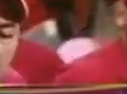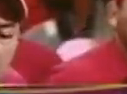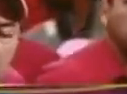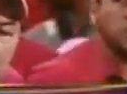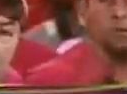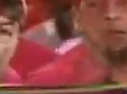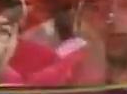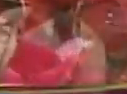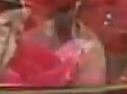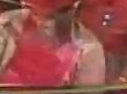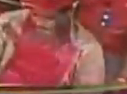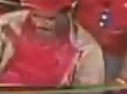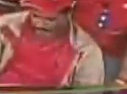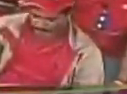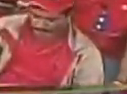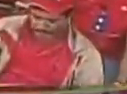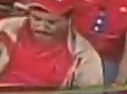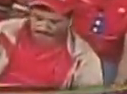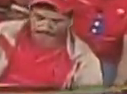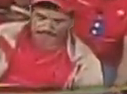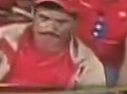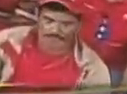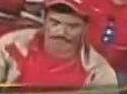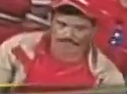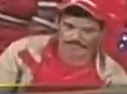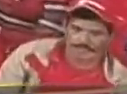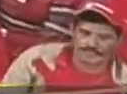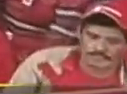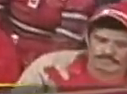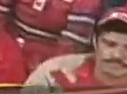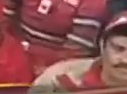y comprometida, reafirma.